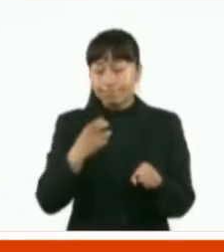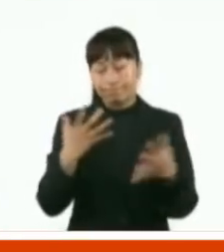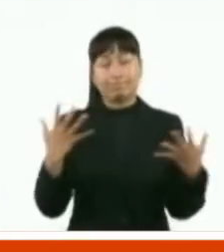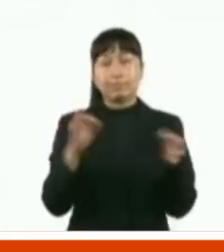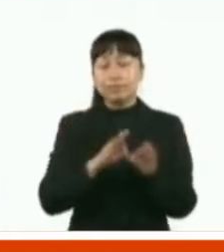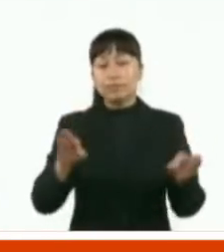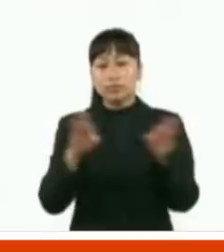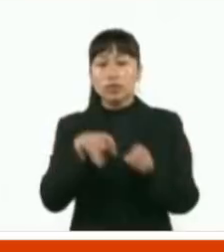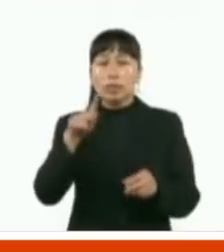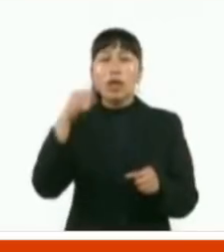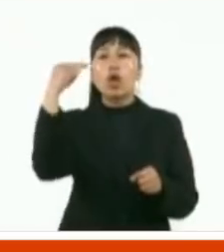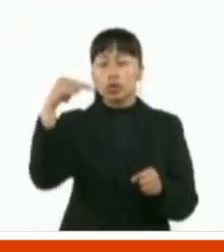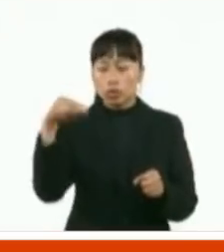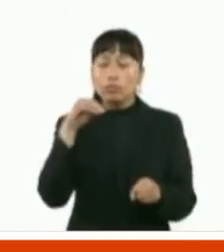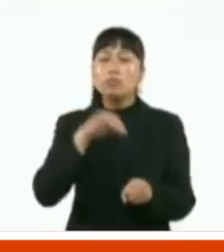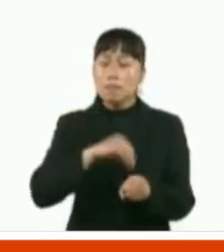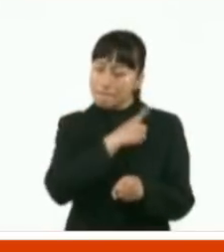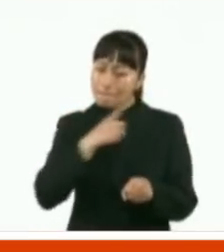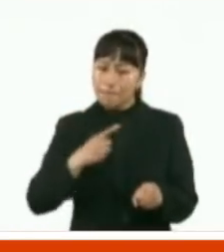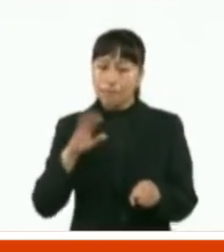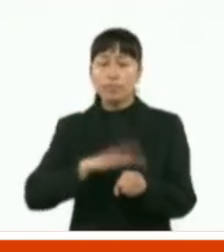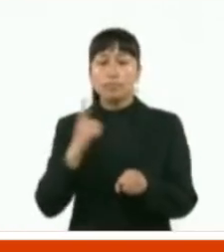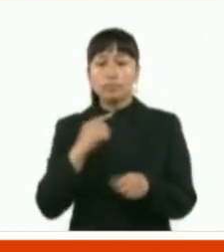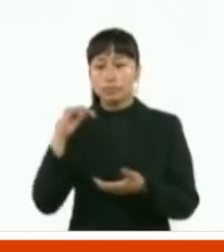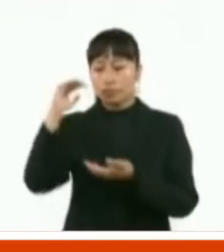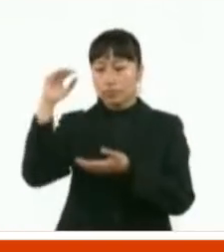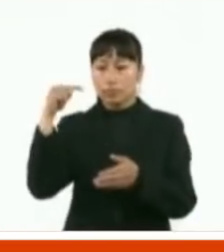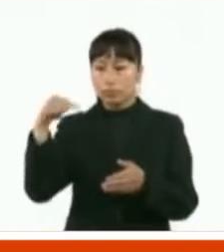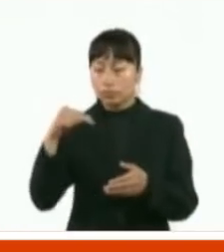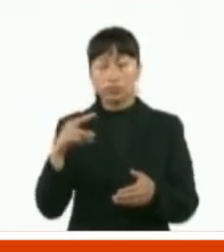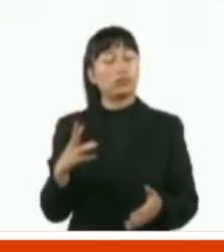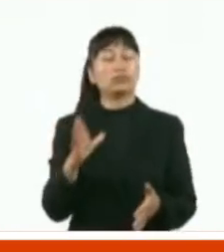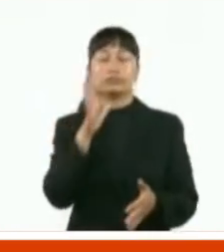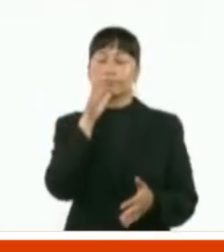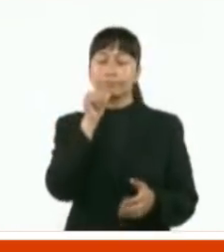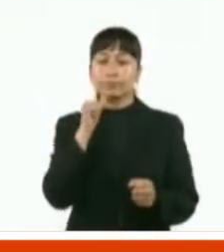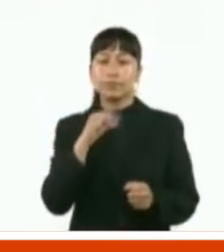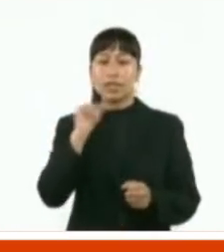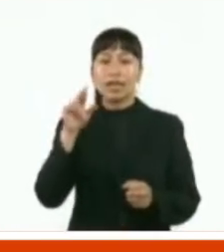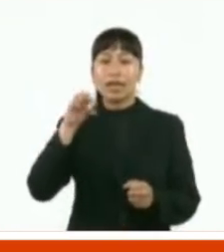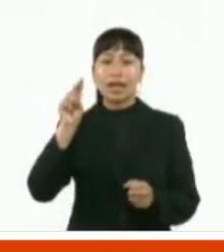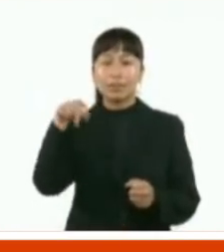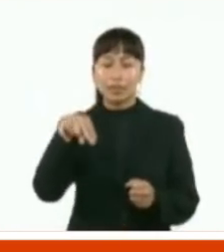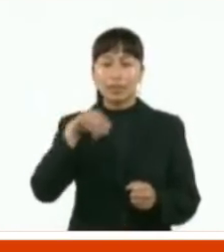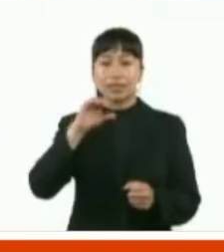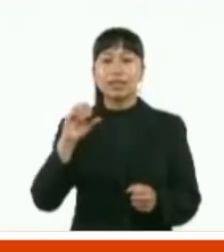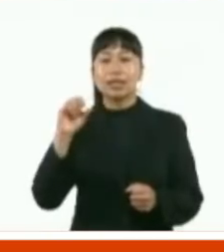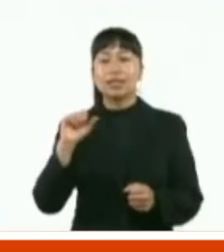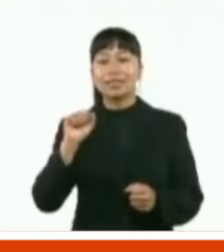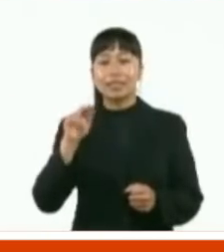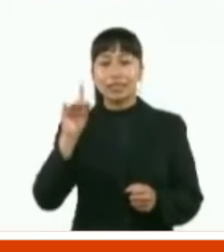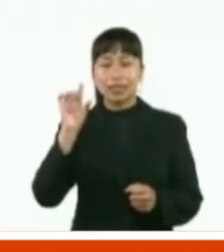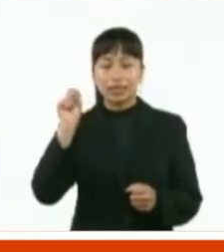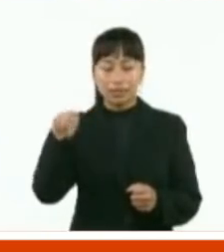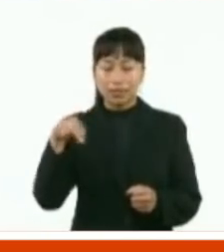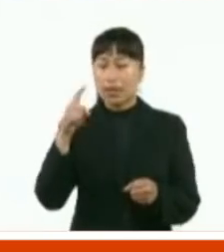tenemos que poner algunos nombres, porque no pueden quedar estatuas sin nombre. Y Carmen Cerdán, que es la primera de la lista, es una mujer